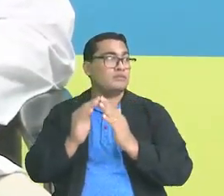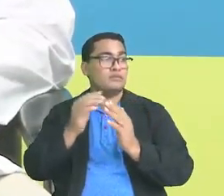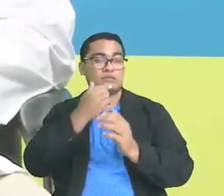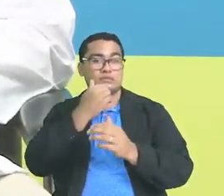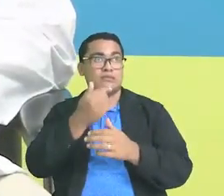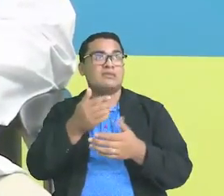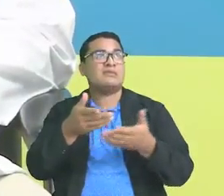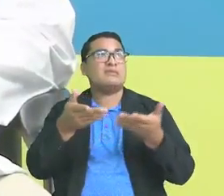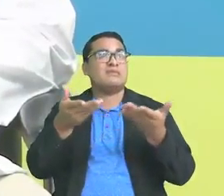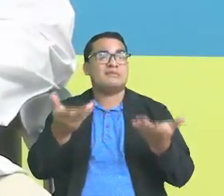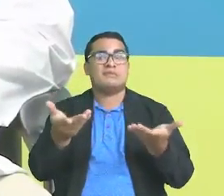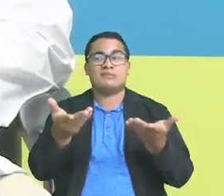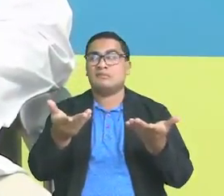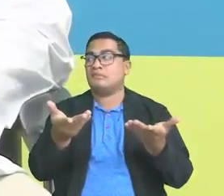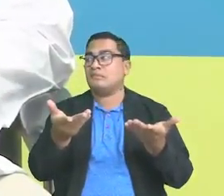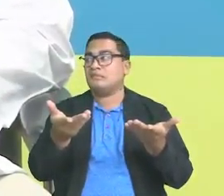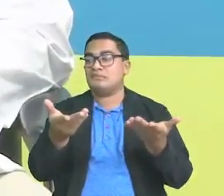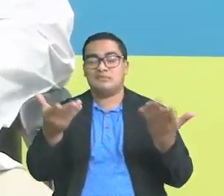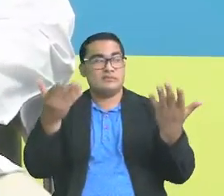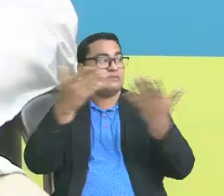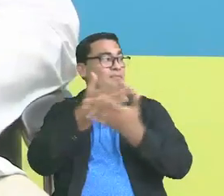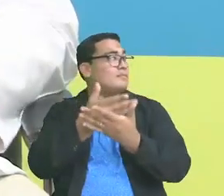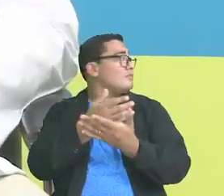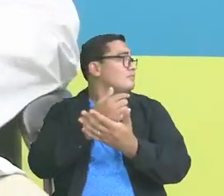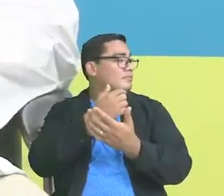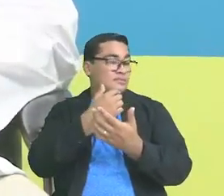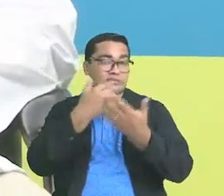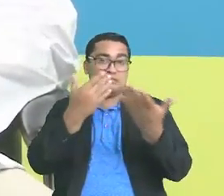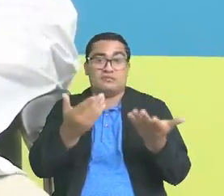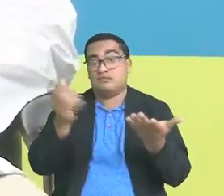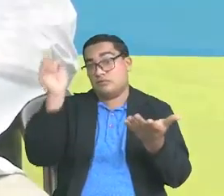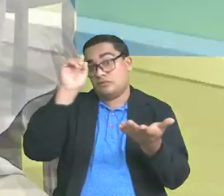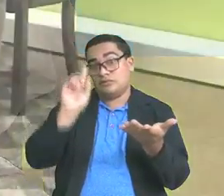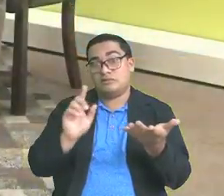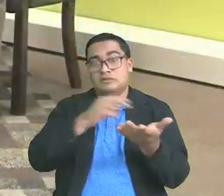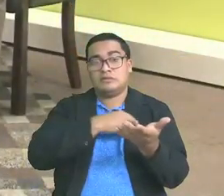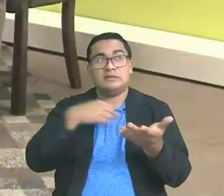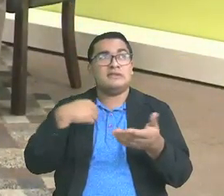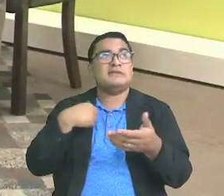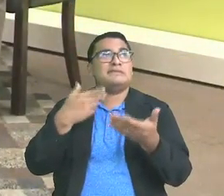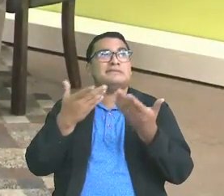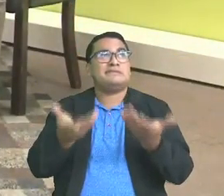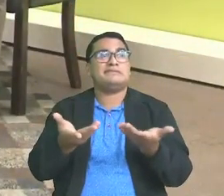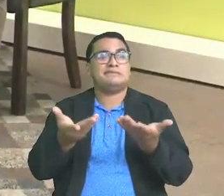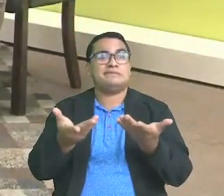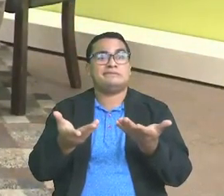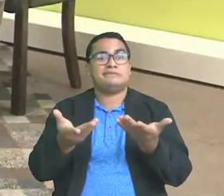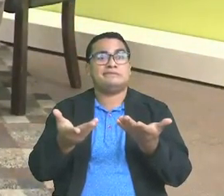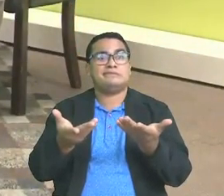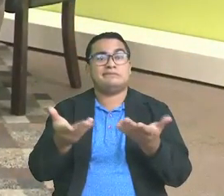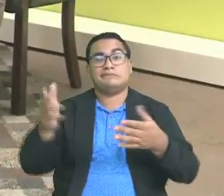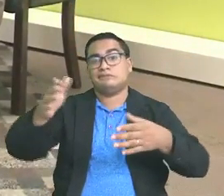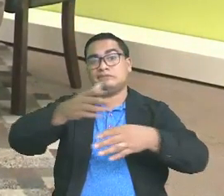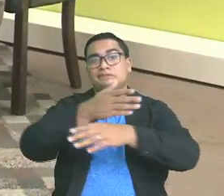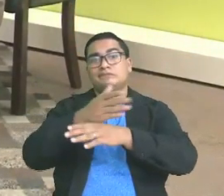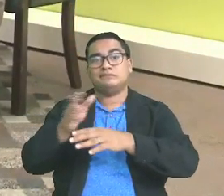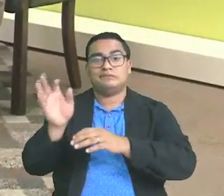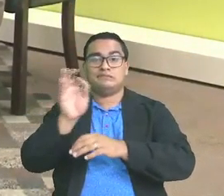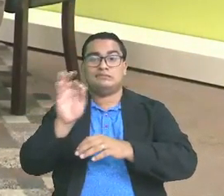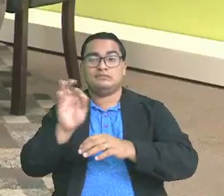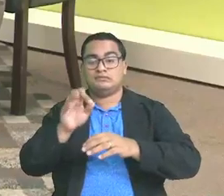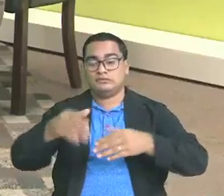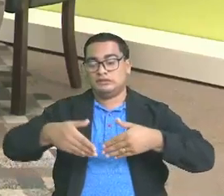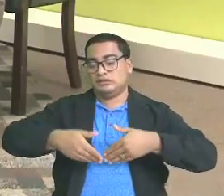que nos confunden, nos tienden a confundir y no sabemos qué hacer. Yeah. Así es. Ahora, hay diferentes tipos de